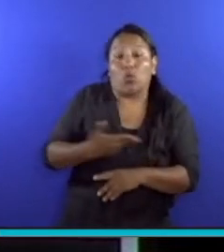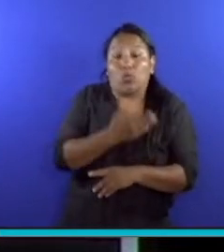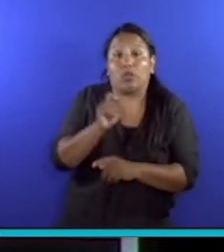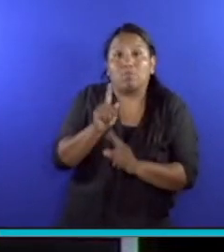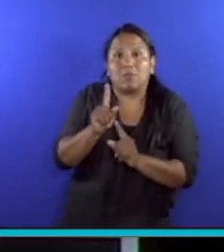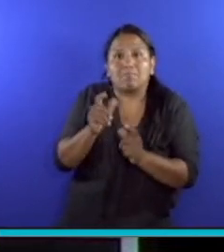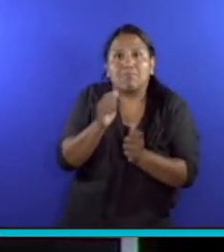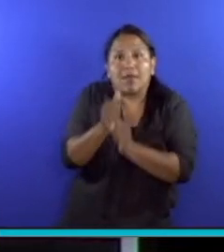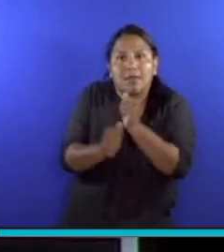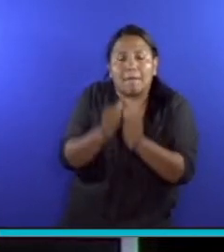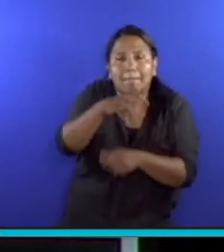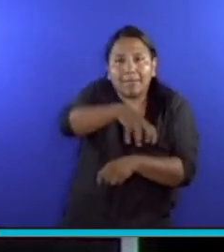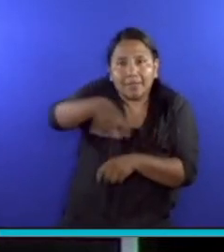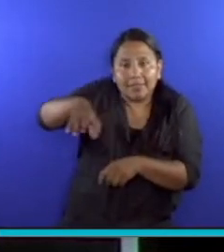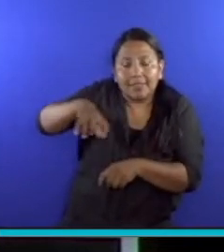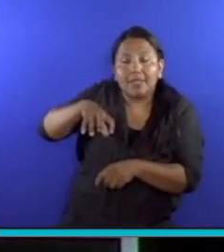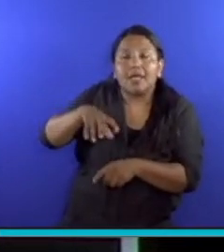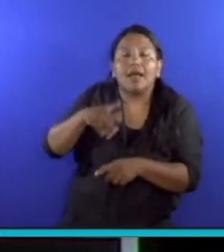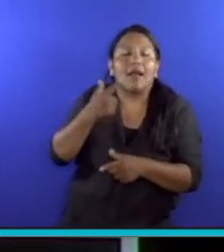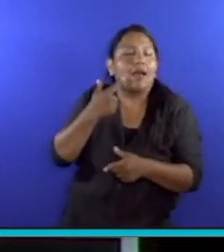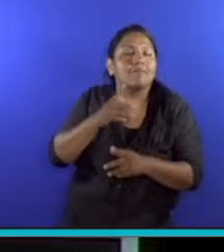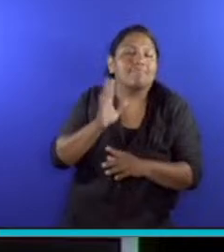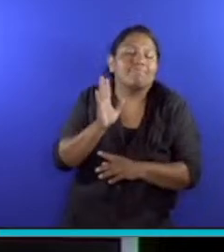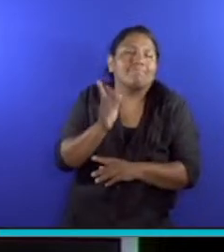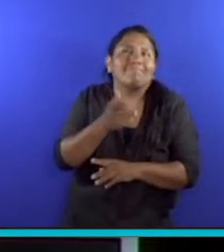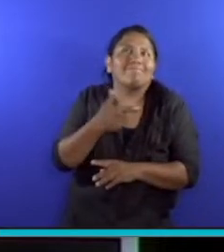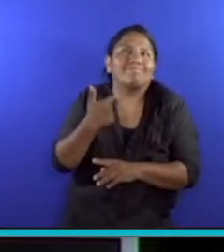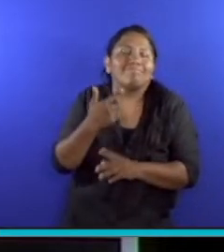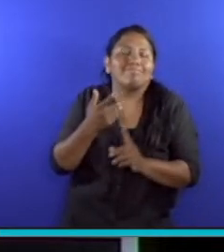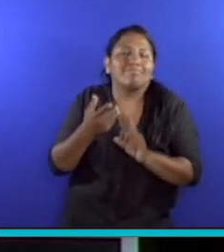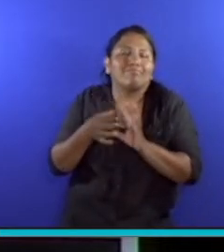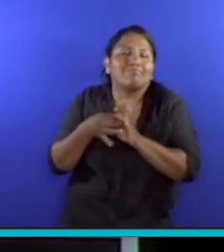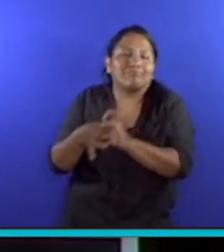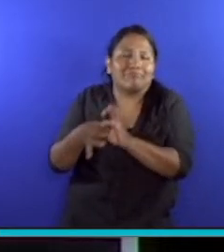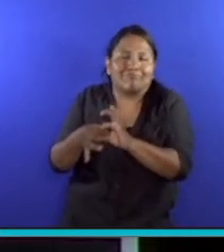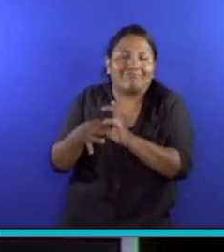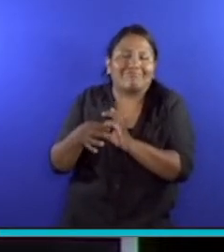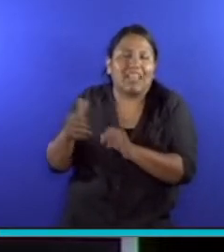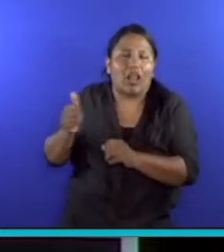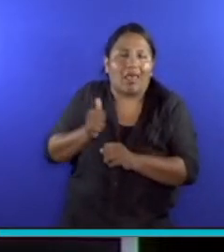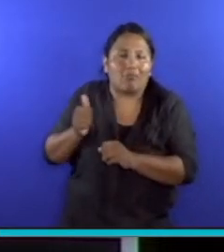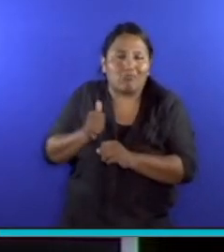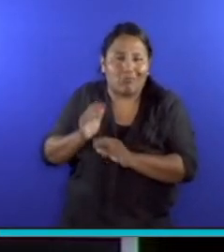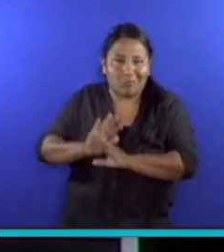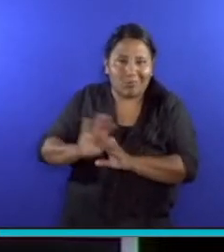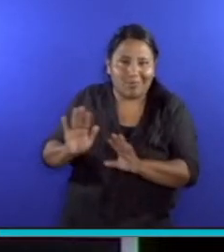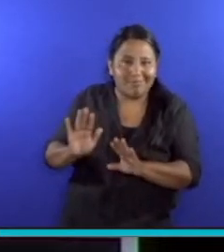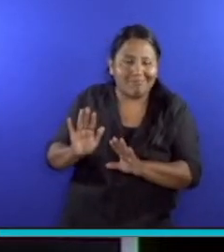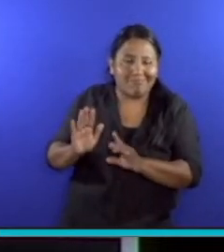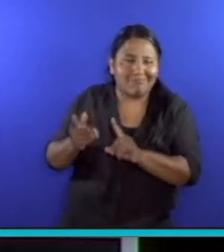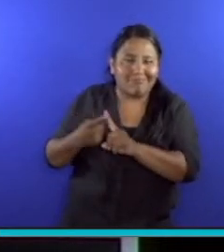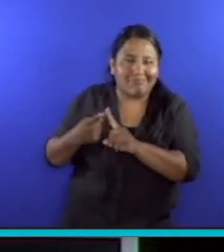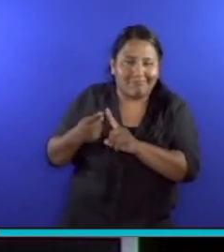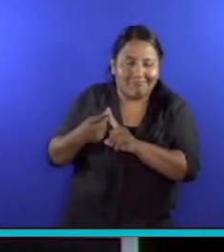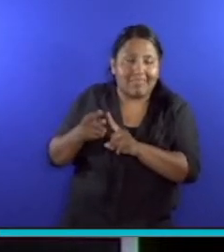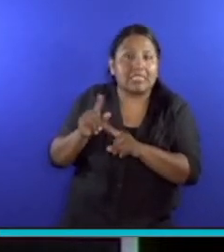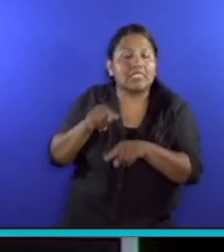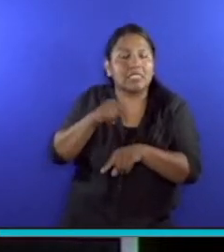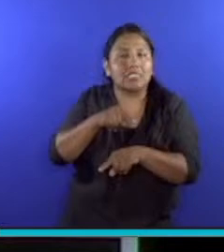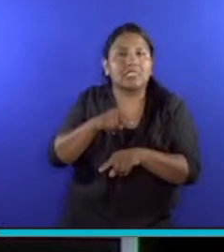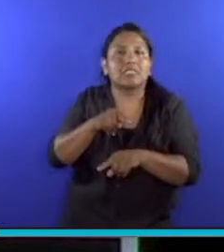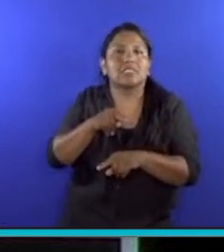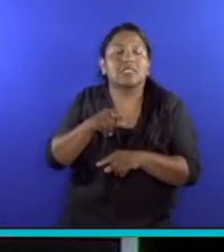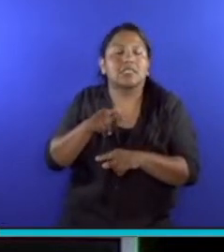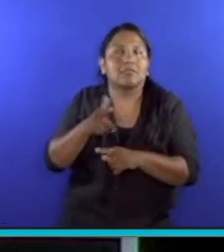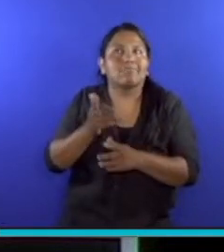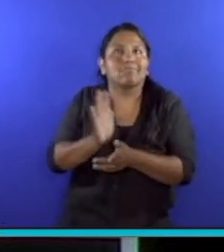estaban en absoluta connivencia con la dictadura y fue una pata civil